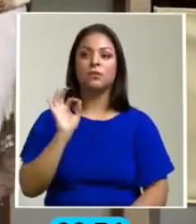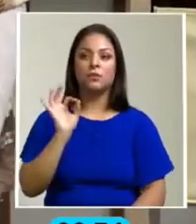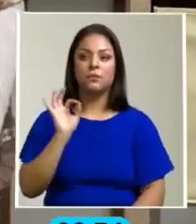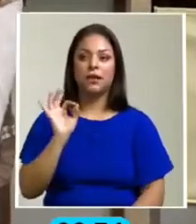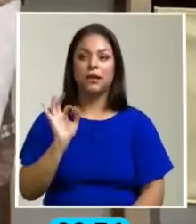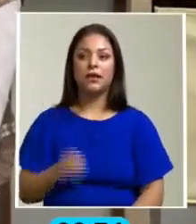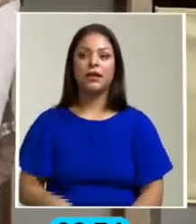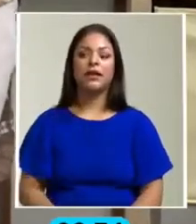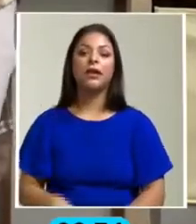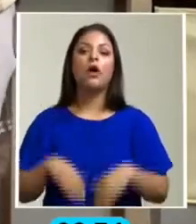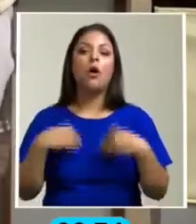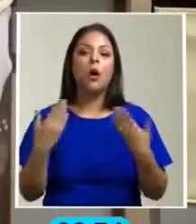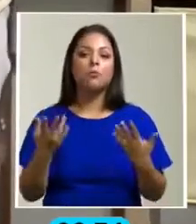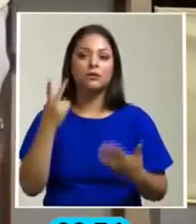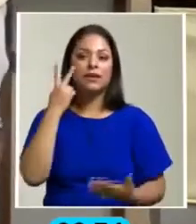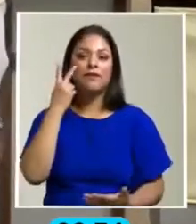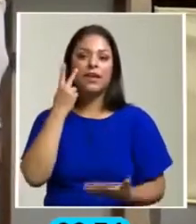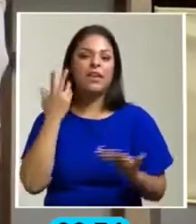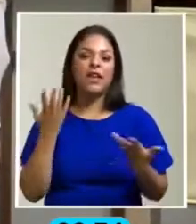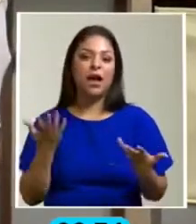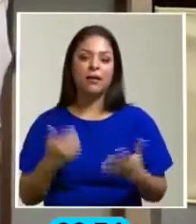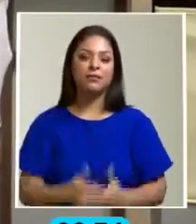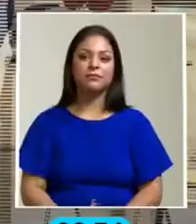veía cómo, Sofi? ¿Se veía?